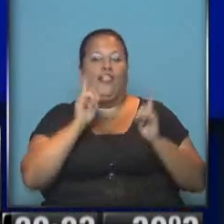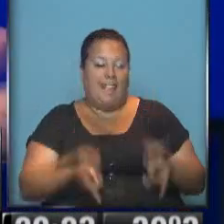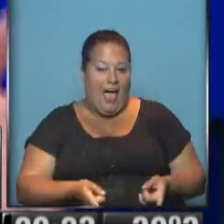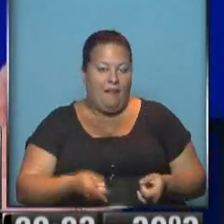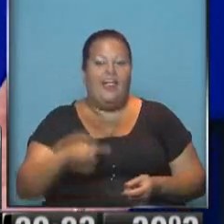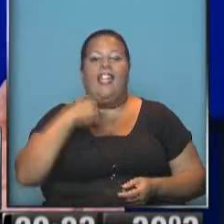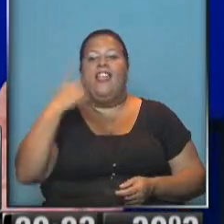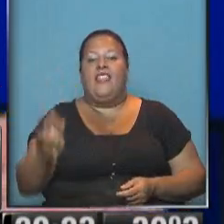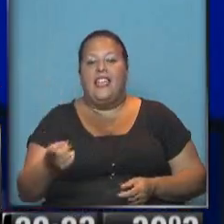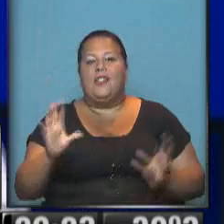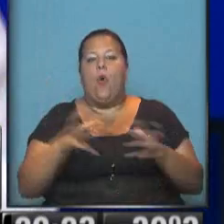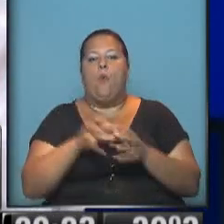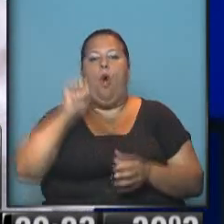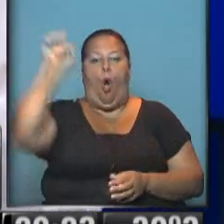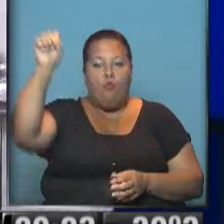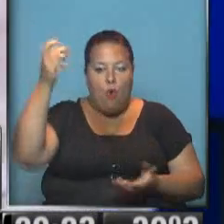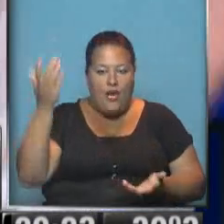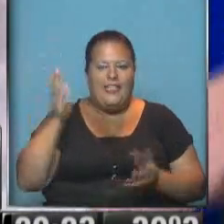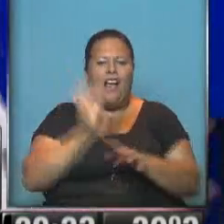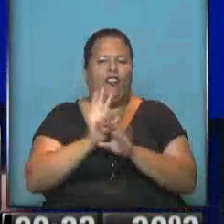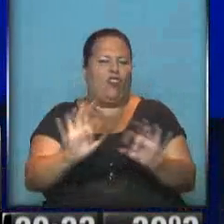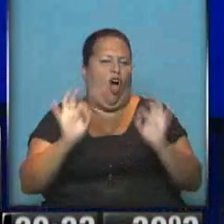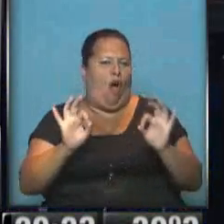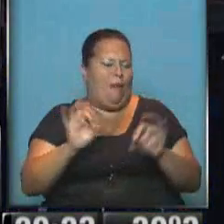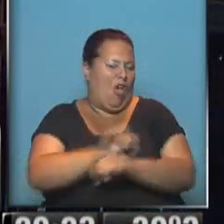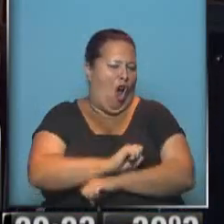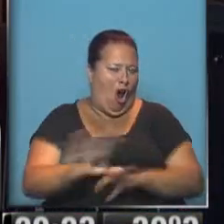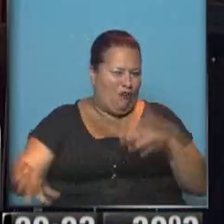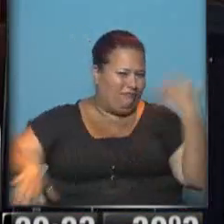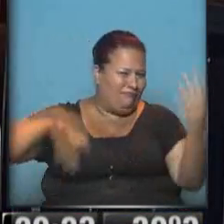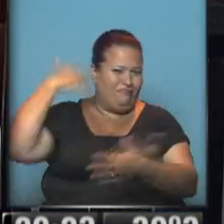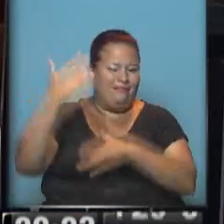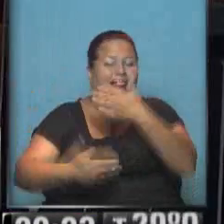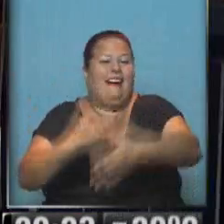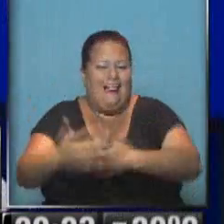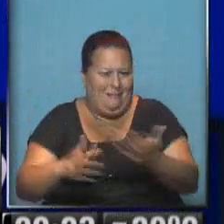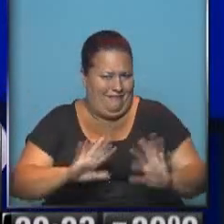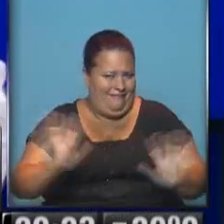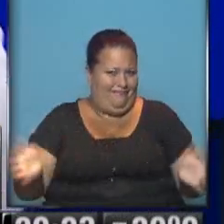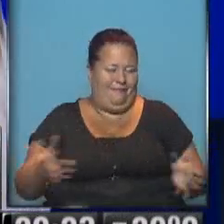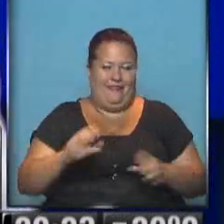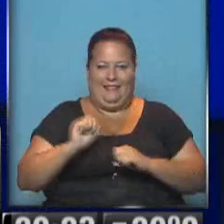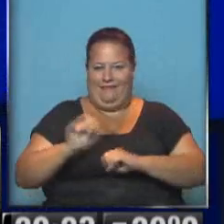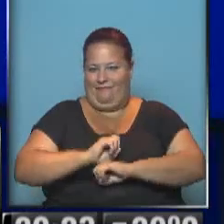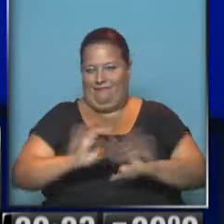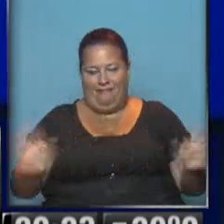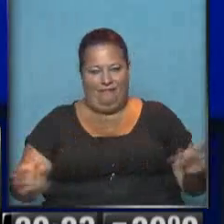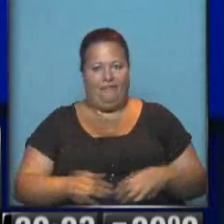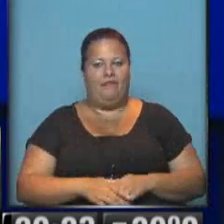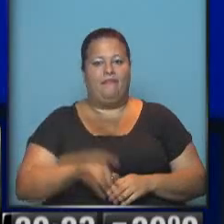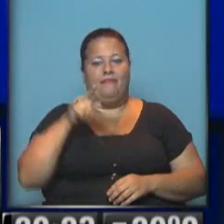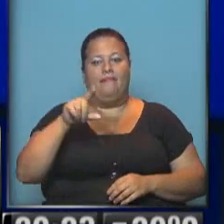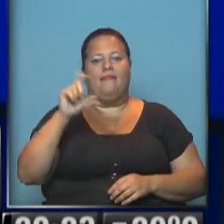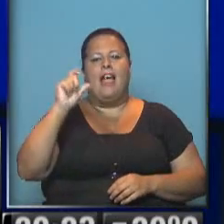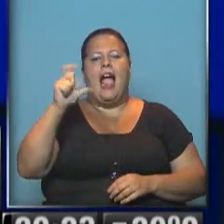además decían era el Partido Comunista, entonces sí. Ya era completo el desastre, ¿no? Era un avance del sionismo así. Eso era Camps,